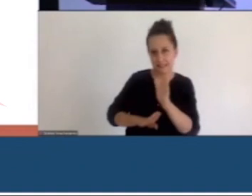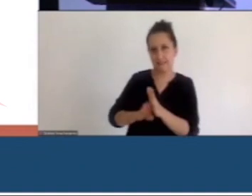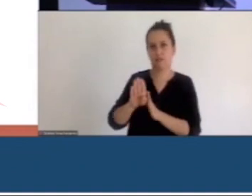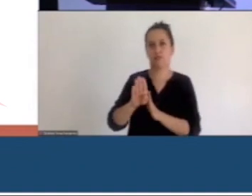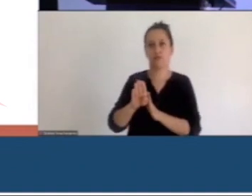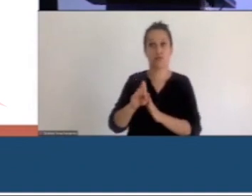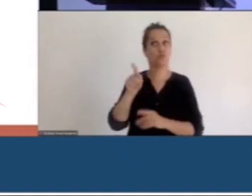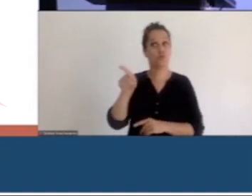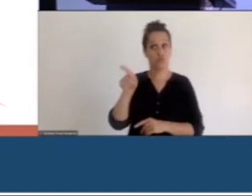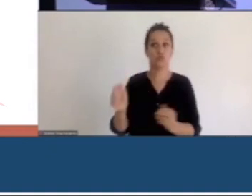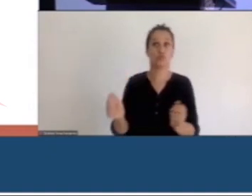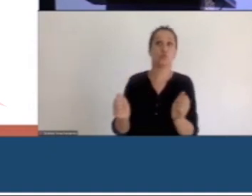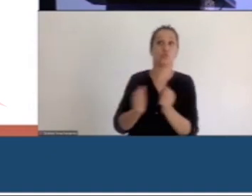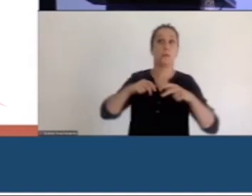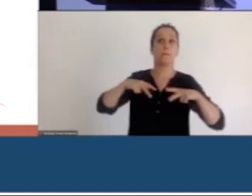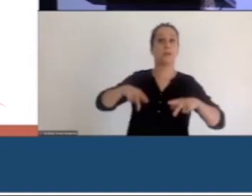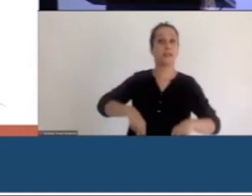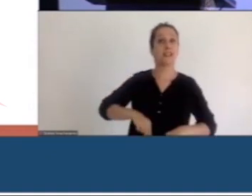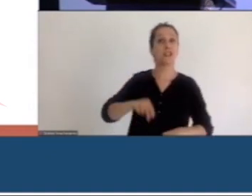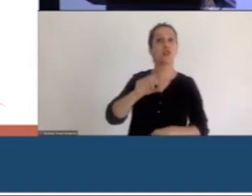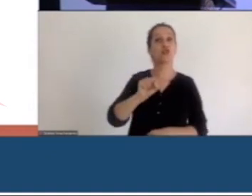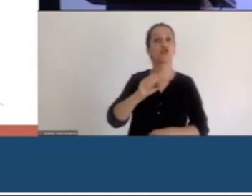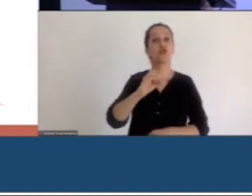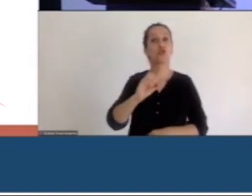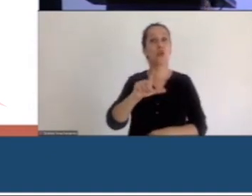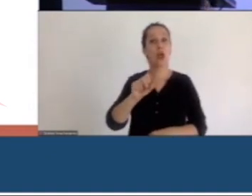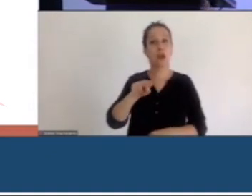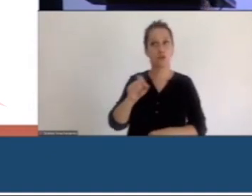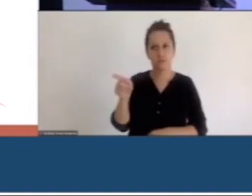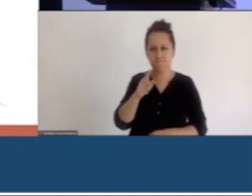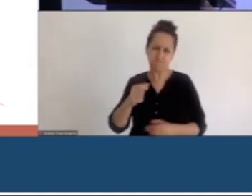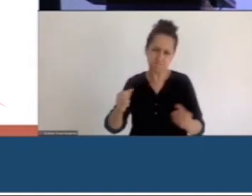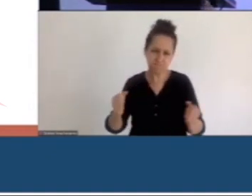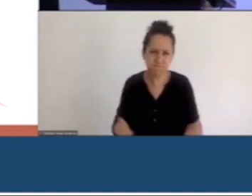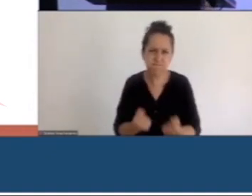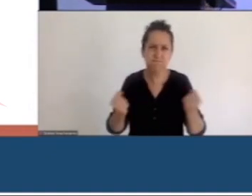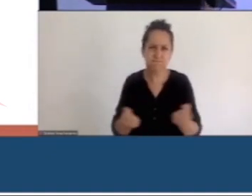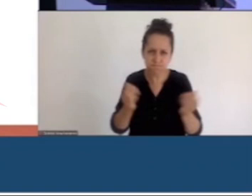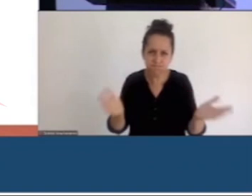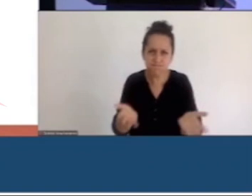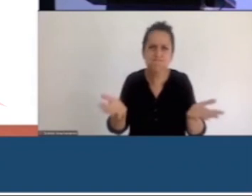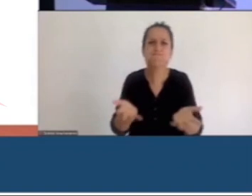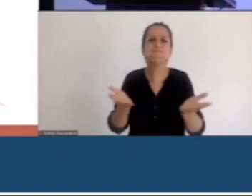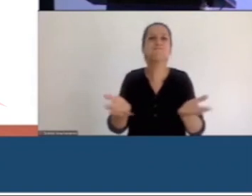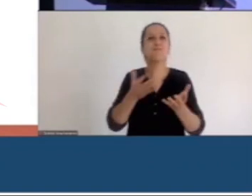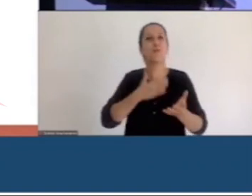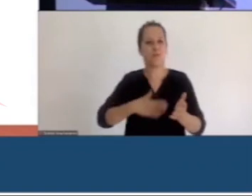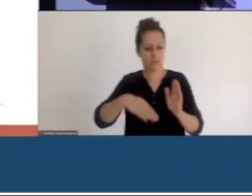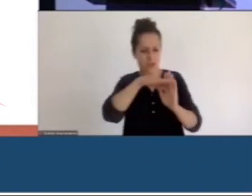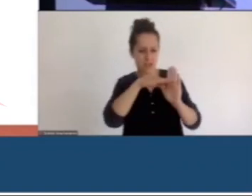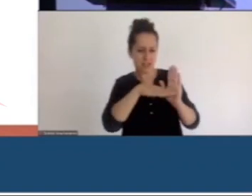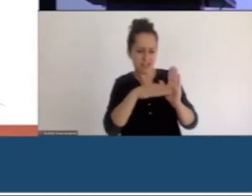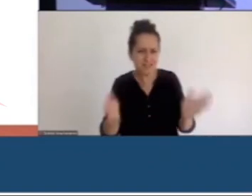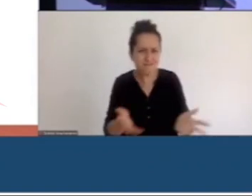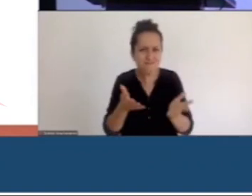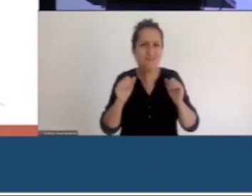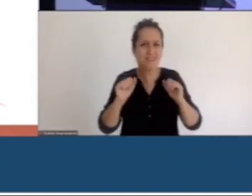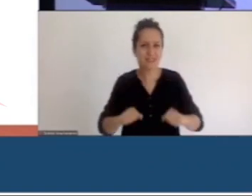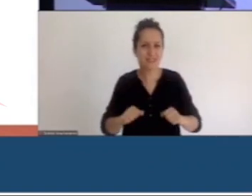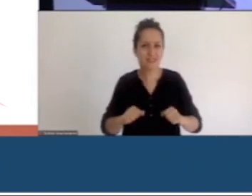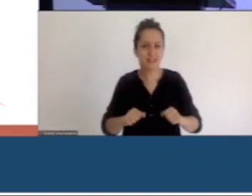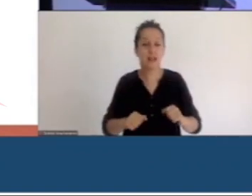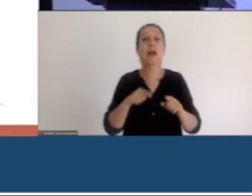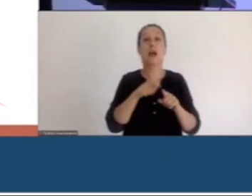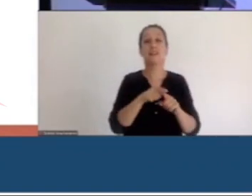se han puesto detrás para empujarla para impulsarla en donde tenemos por supuesto esta propuesta de fase muy